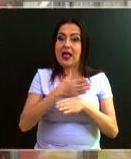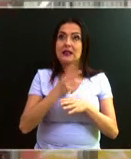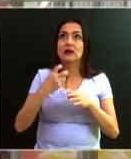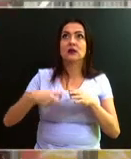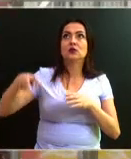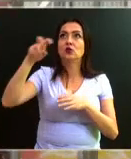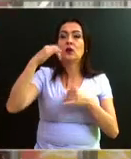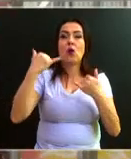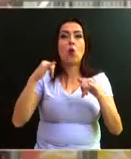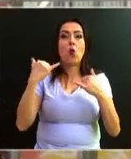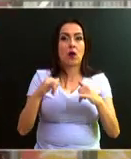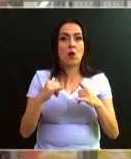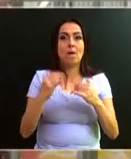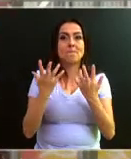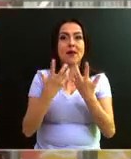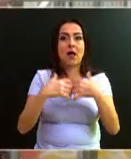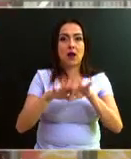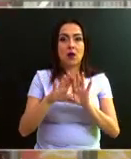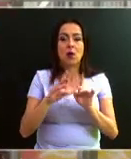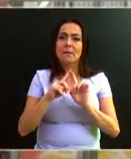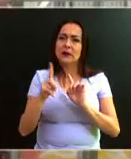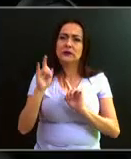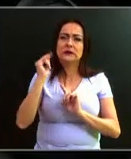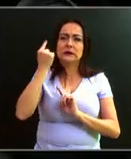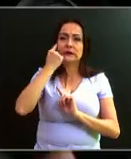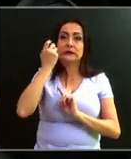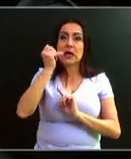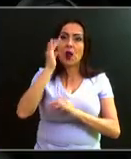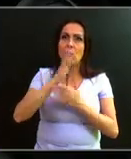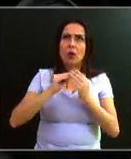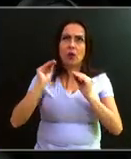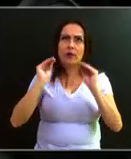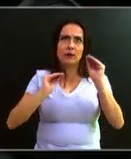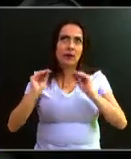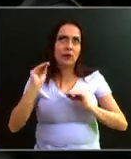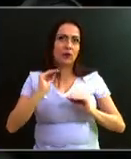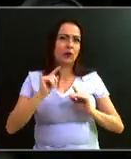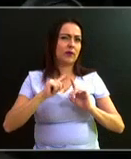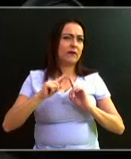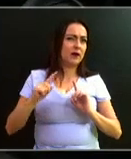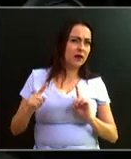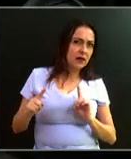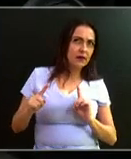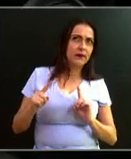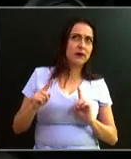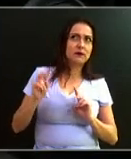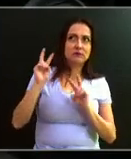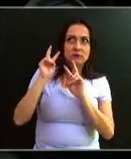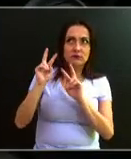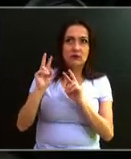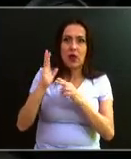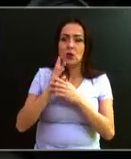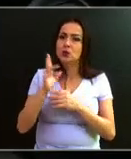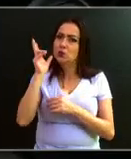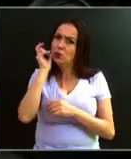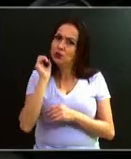a un juego mecánico. Y tomar en cuenta si ven algún movimiento diferente en la atracción, algún sonido extraño o algo